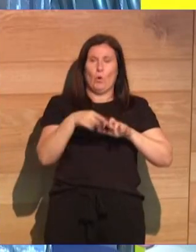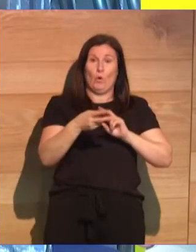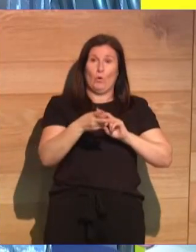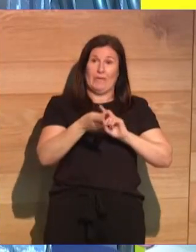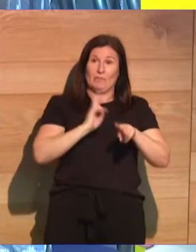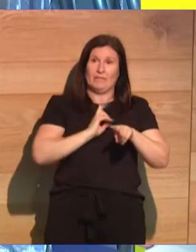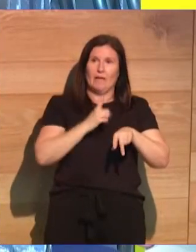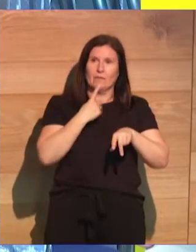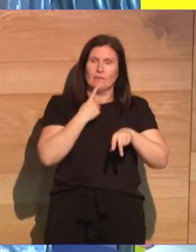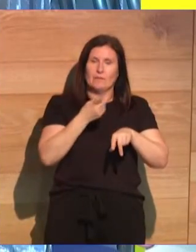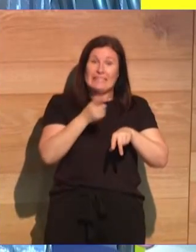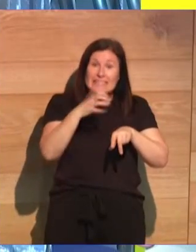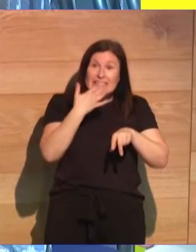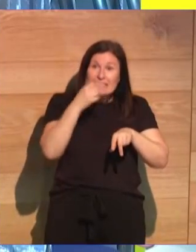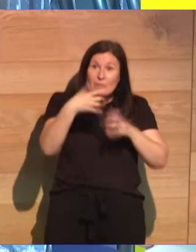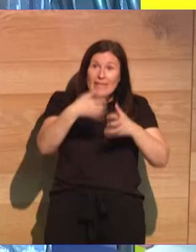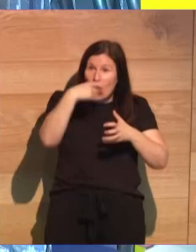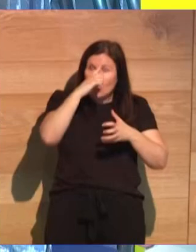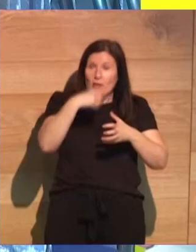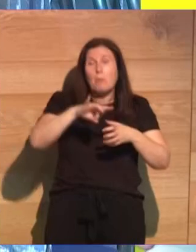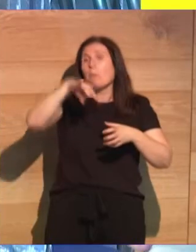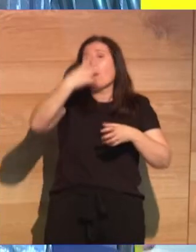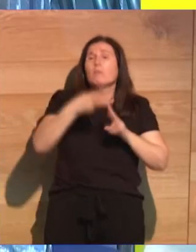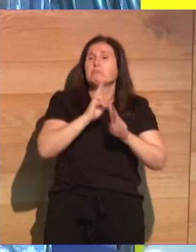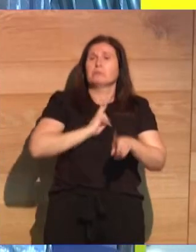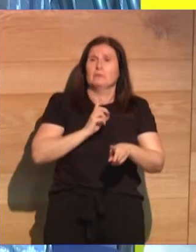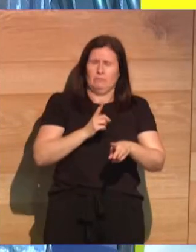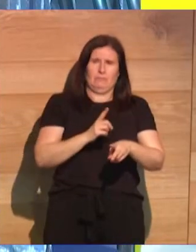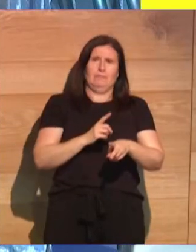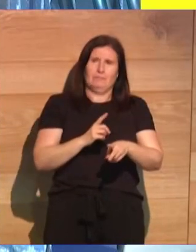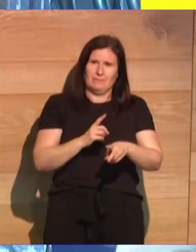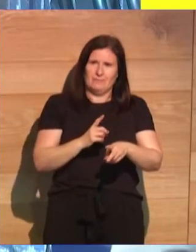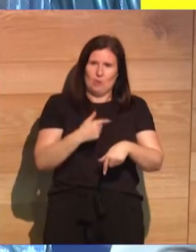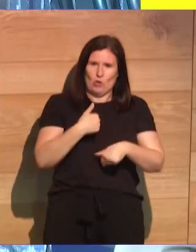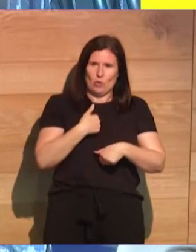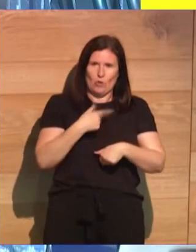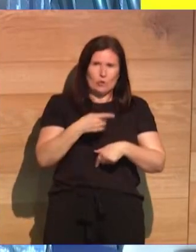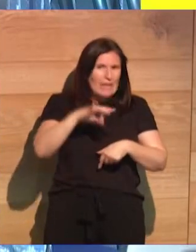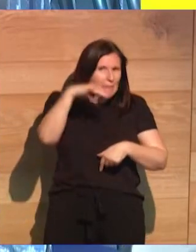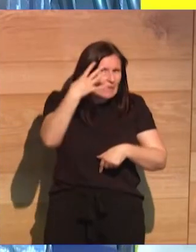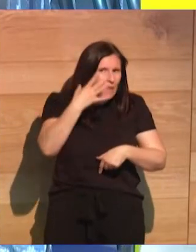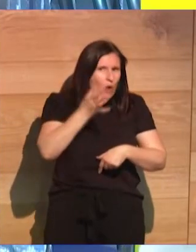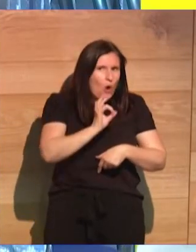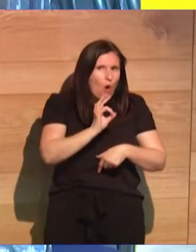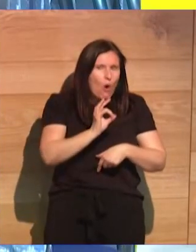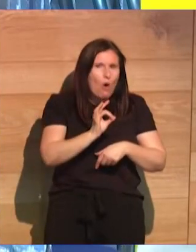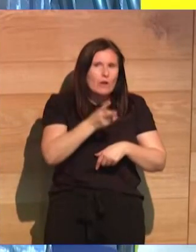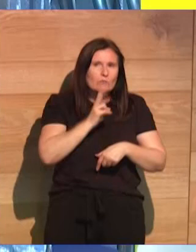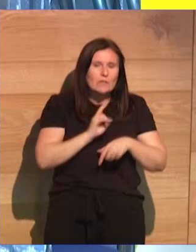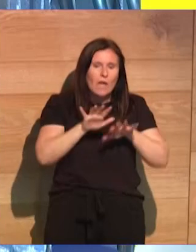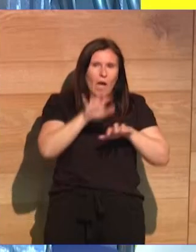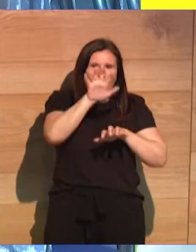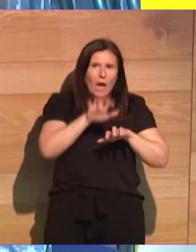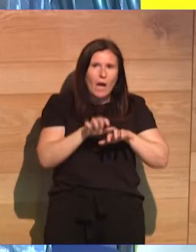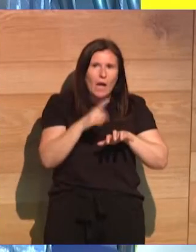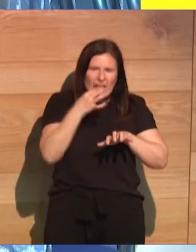cuando no se lo sabe, se lo inventa y se queda tan a gusto. Y el problema es nuestro de saber, ¿se lo ha inventado o lo que me está diciendo es